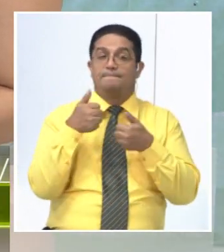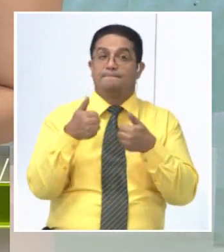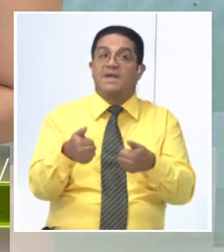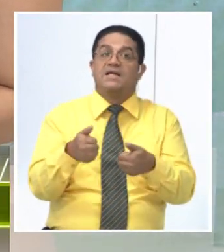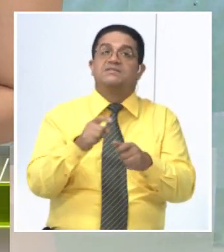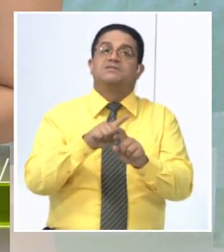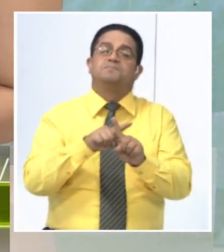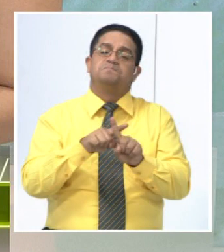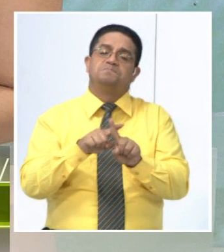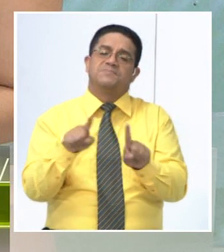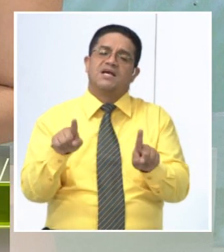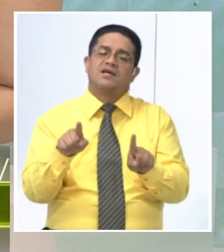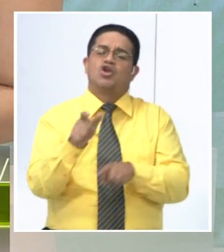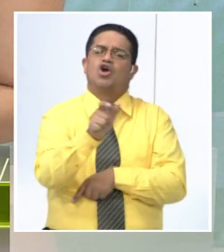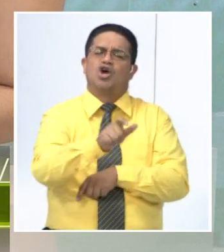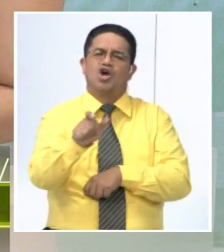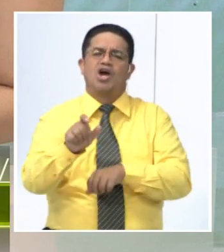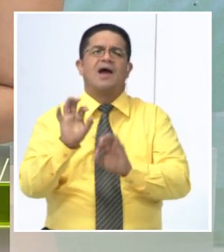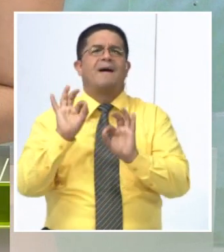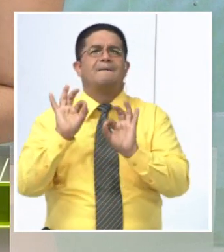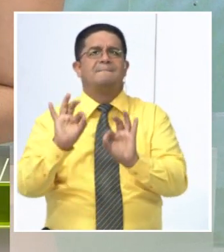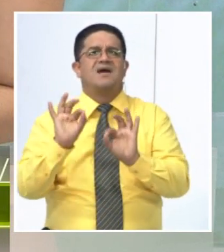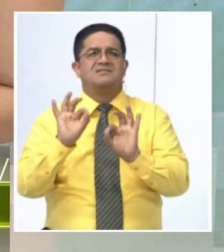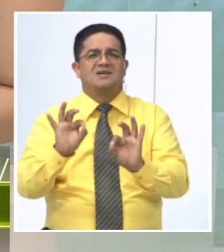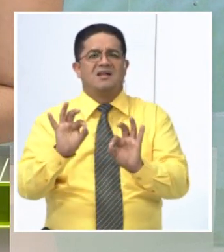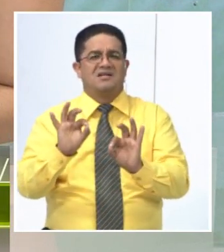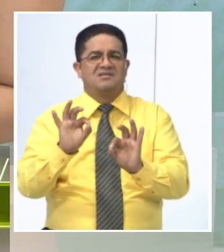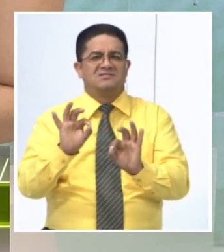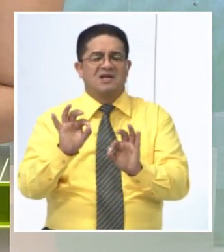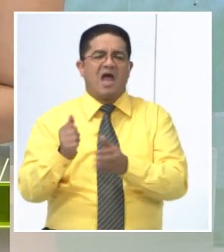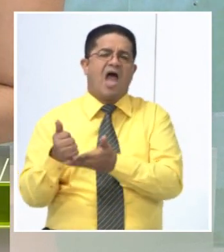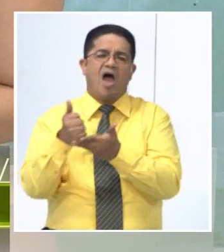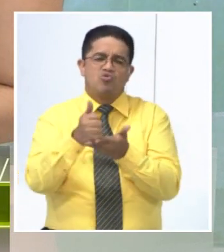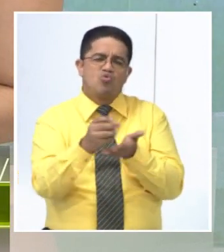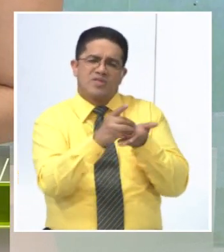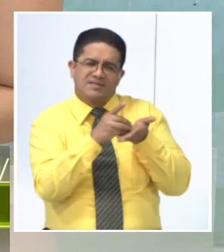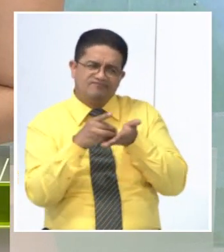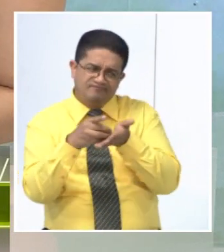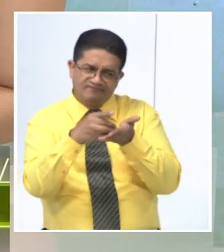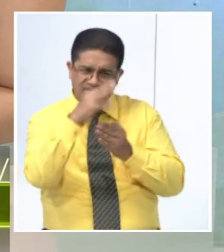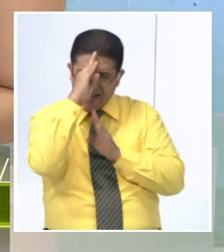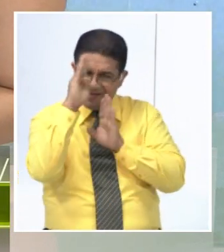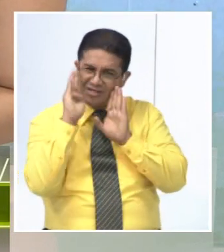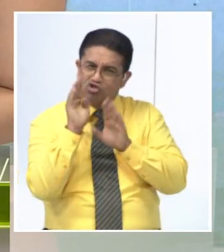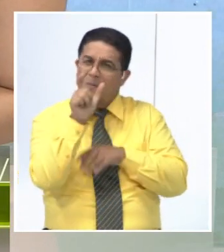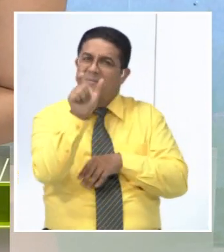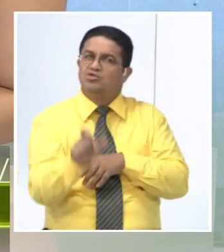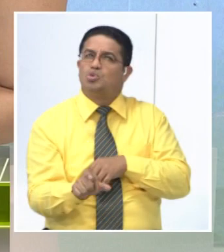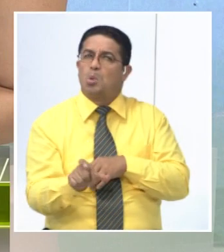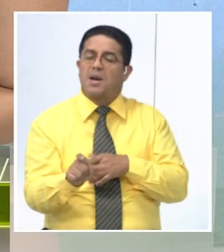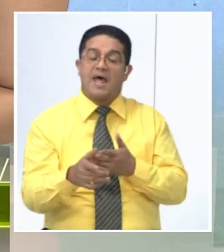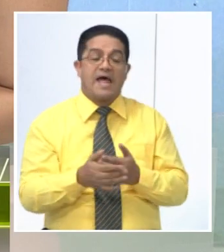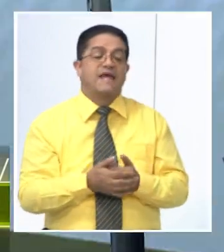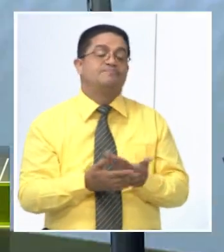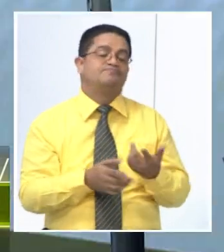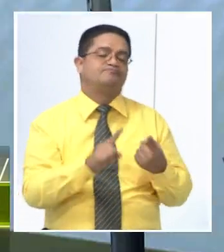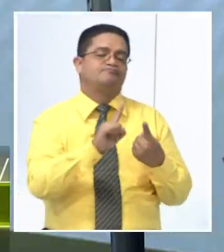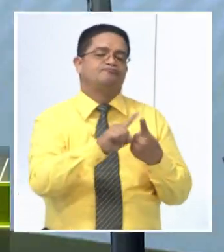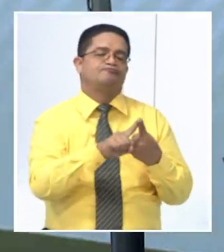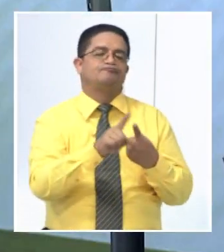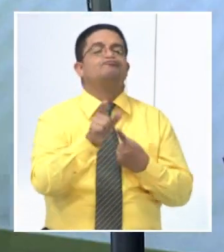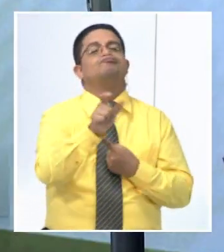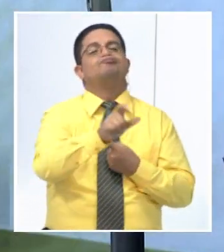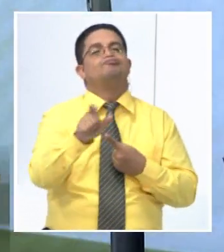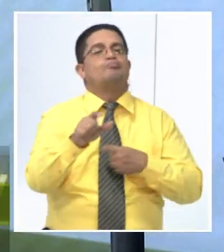los especialistas que se conjugan tanto para el diagnóstico como para el abordaje y tratamiento de este paciente? Sí, las especialidades que